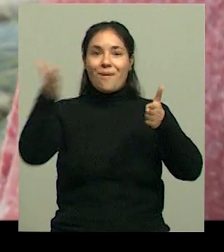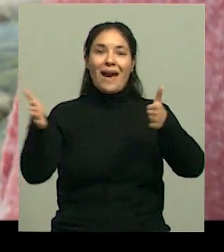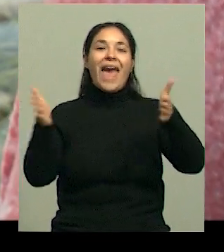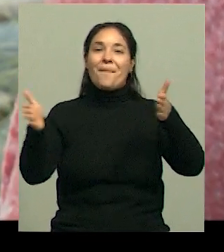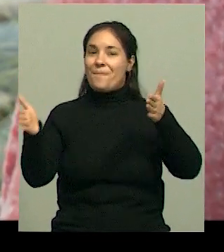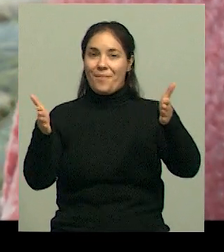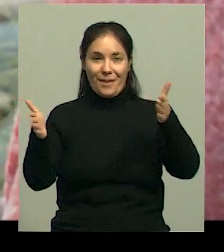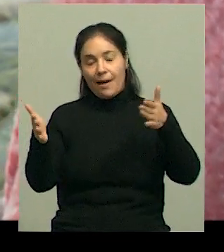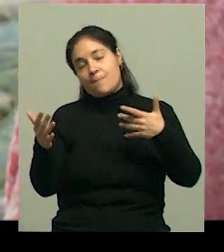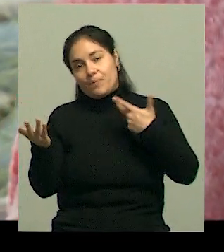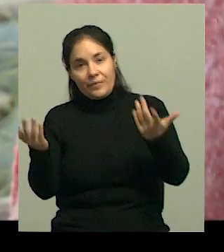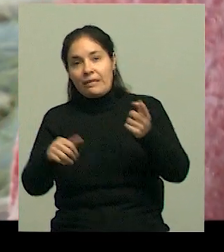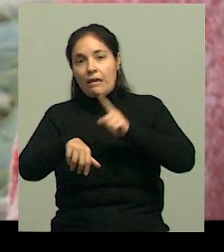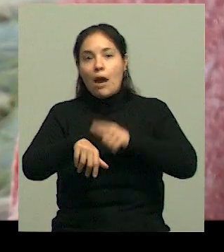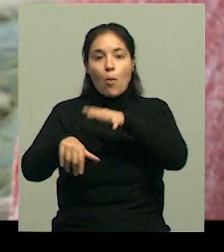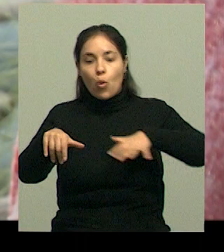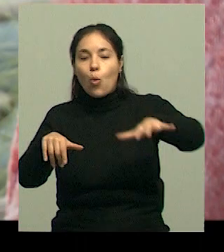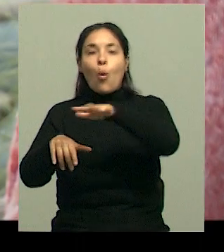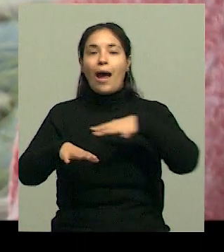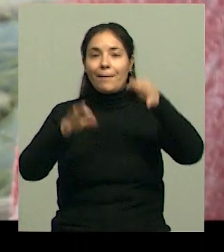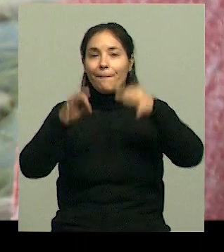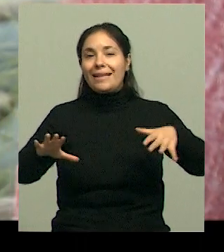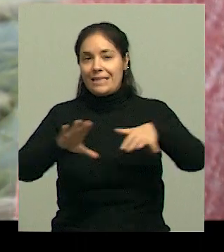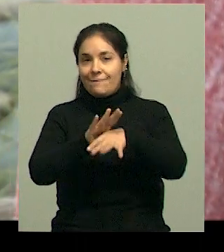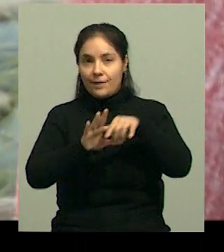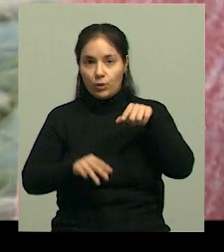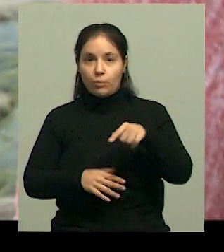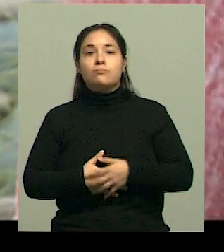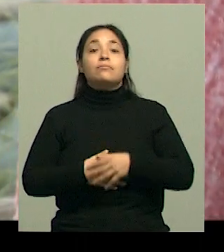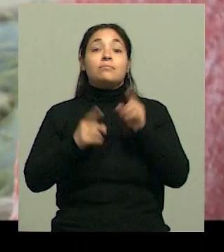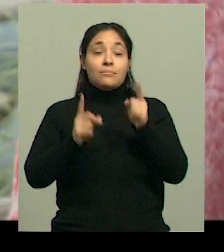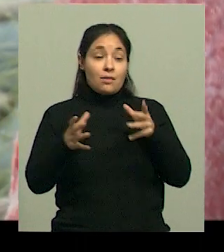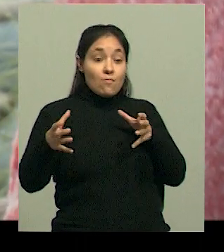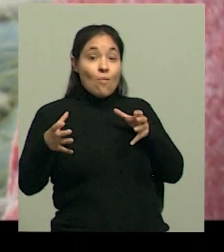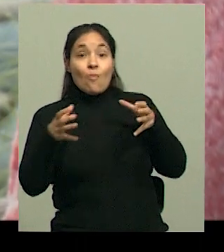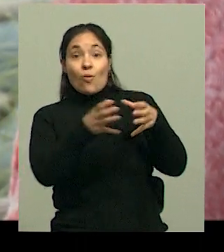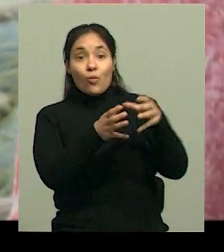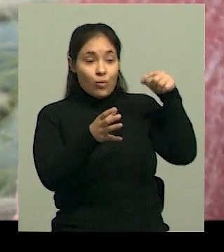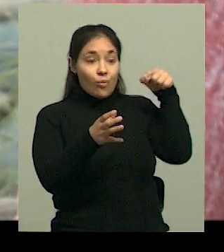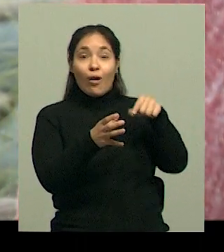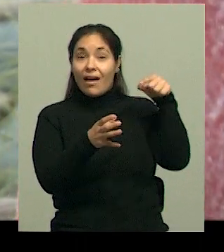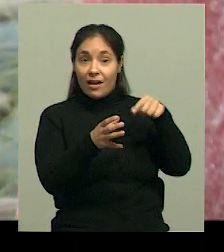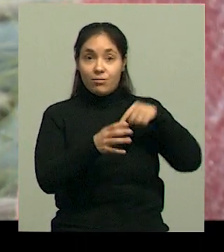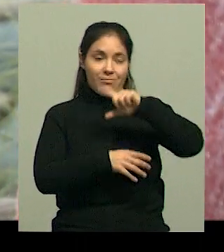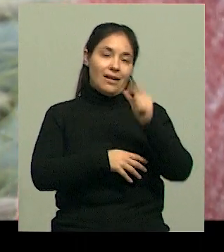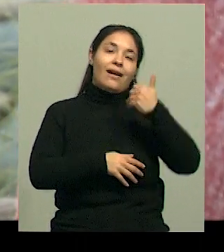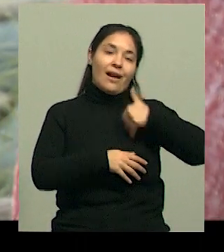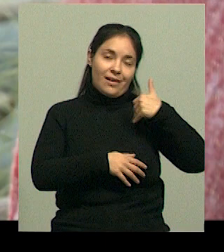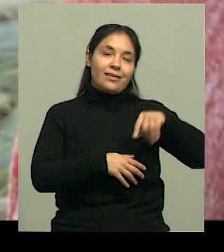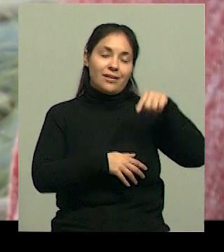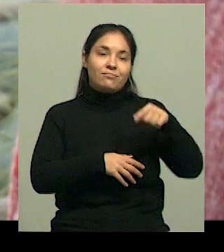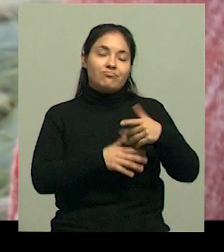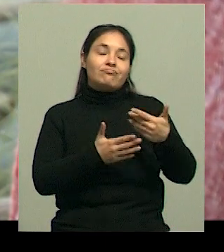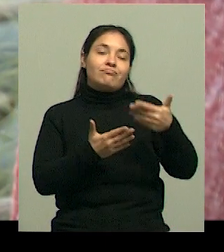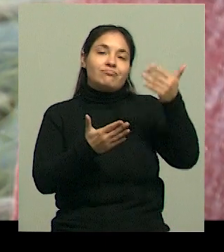época, un lugar determinado. En el caso de estos grupos, bueno, aquí en la Argentina, esto ya viene